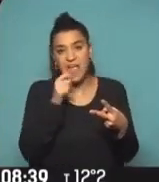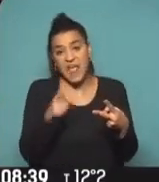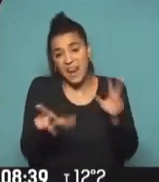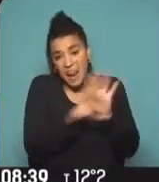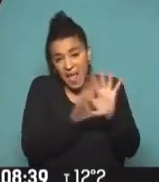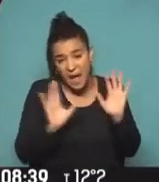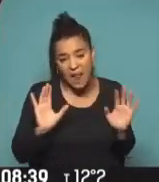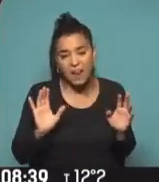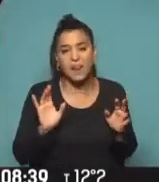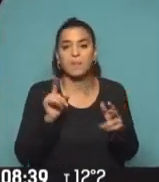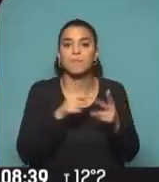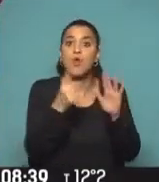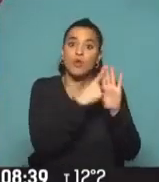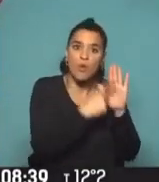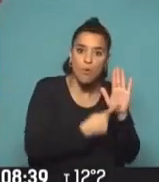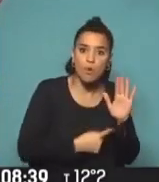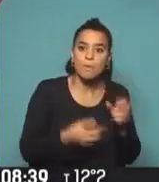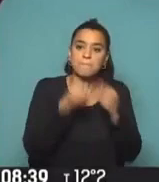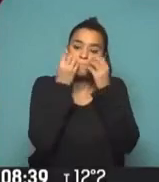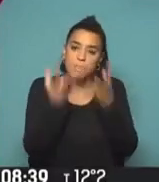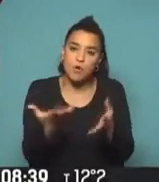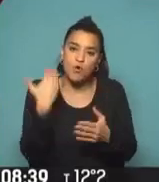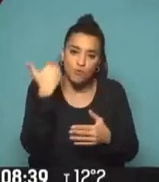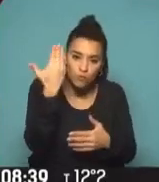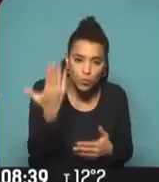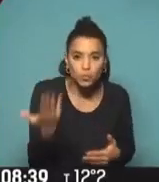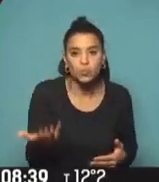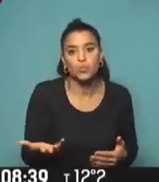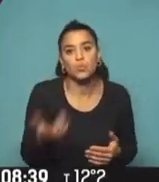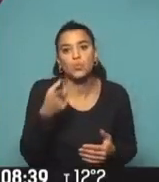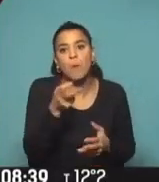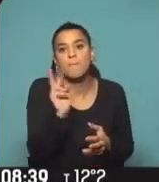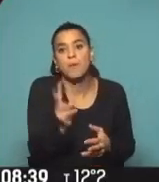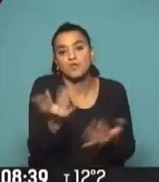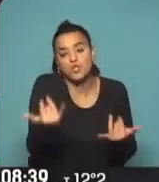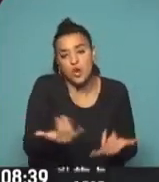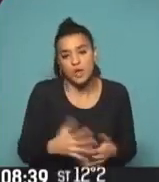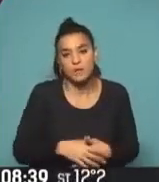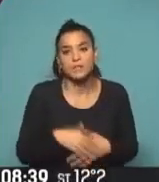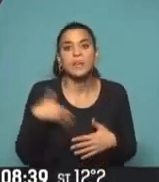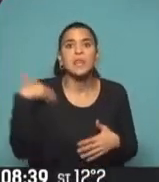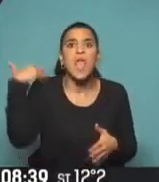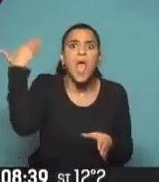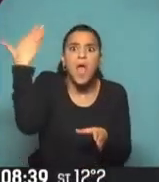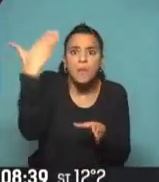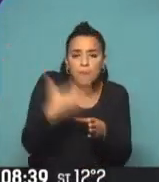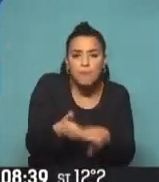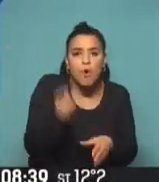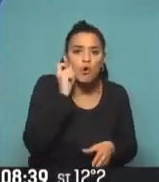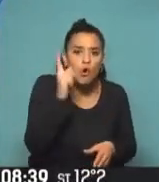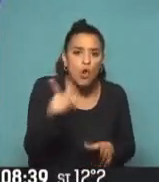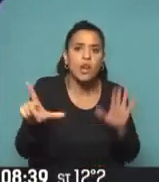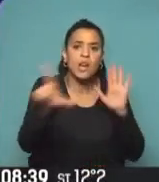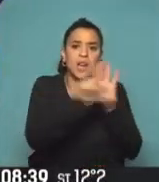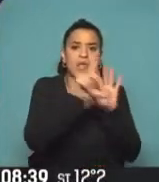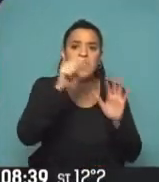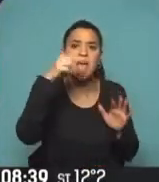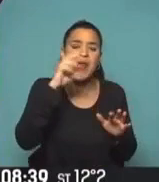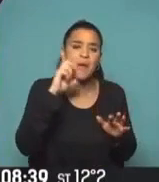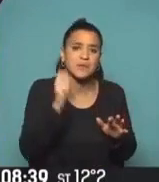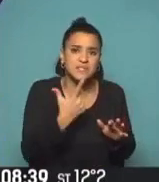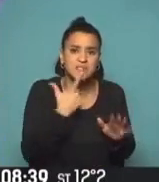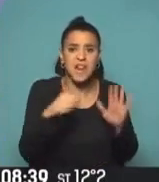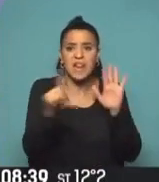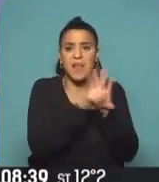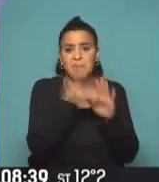un marco regulatorio va a generar un mejor futuro en relación a la provisión que tenemos llevo mucho tiempo lograr una ley para el cannabis medicinal que